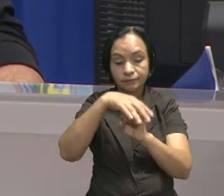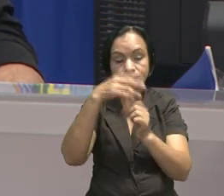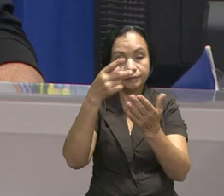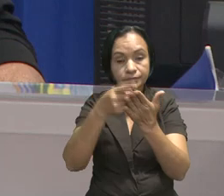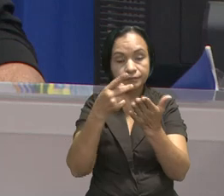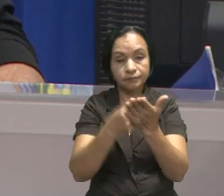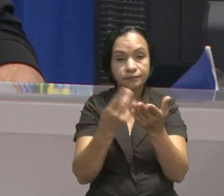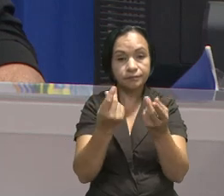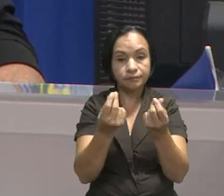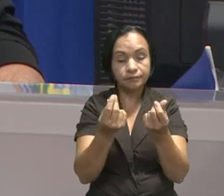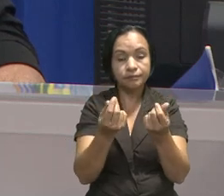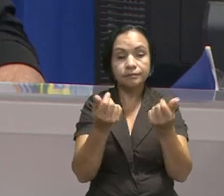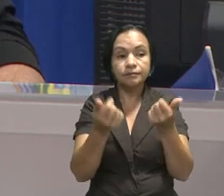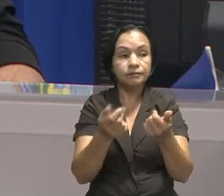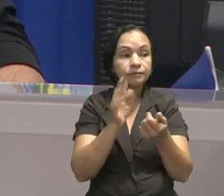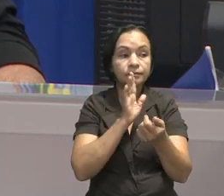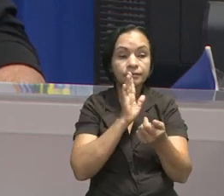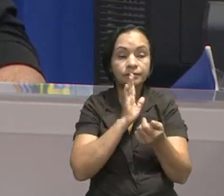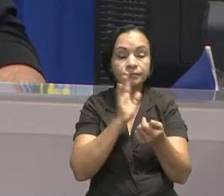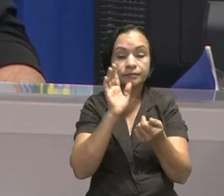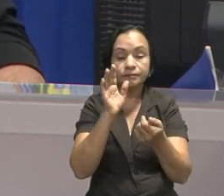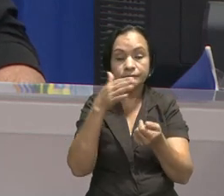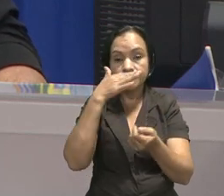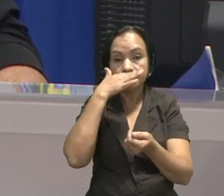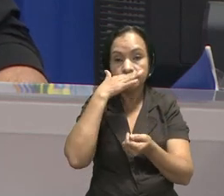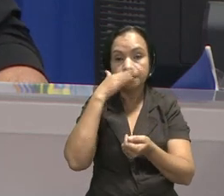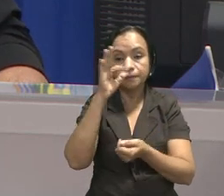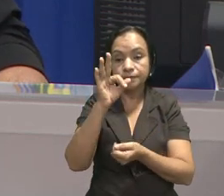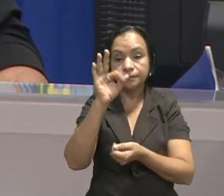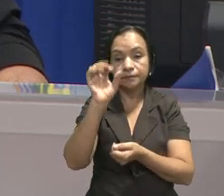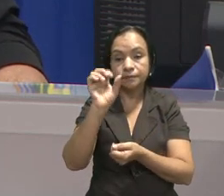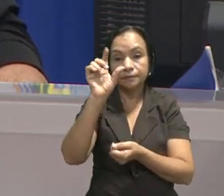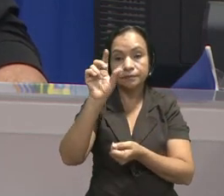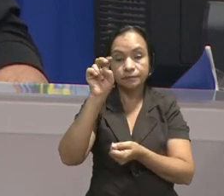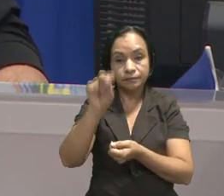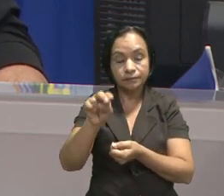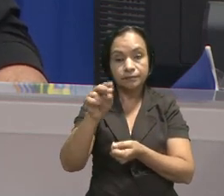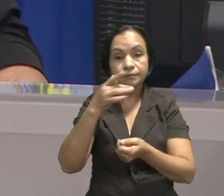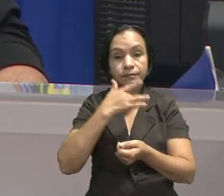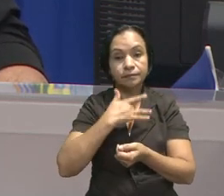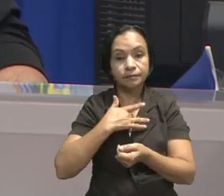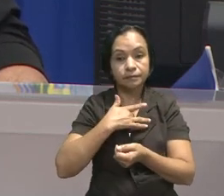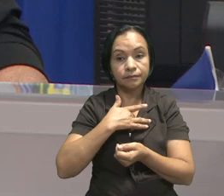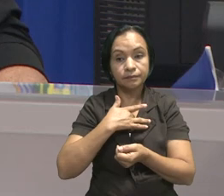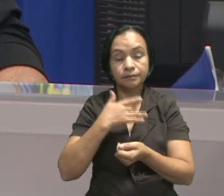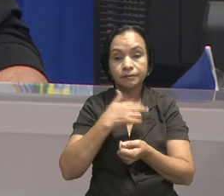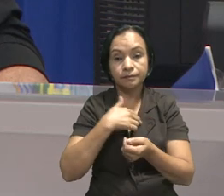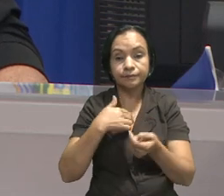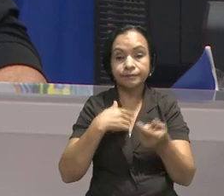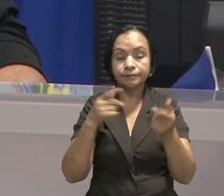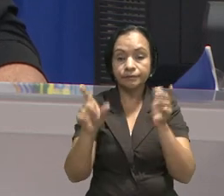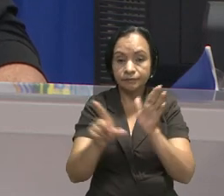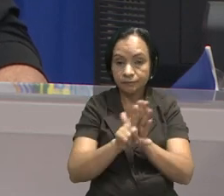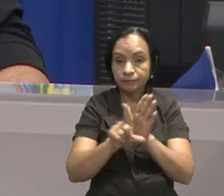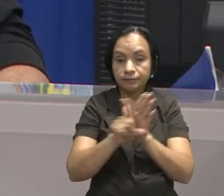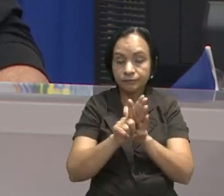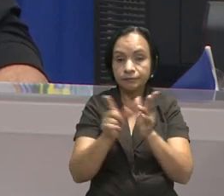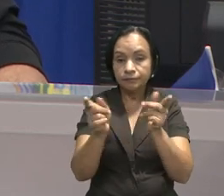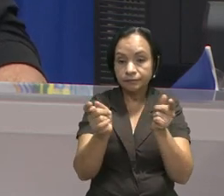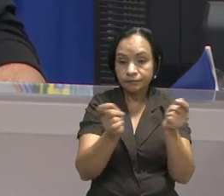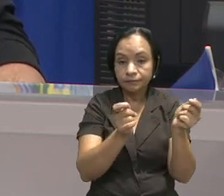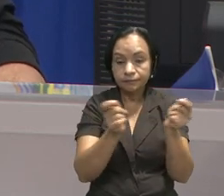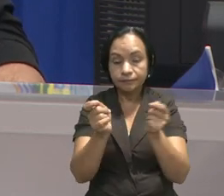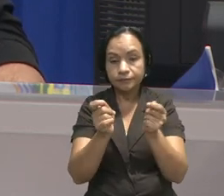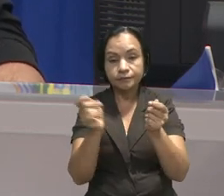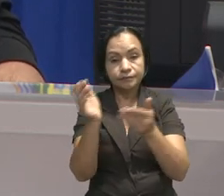Económica, se planteó por el Frente Sandinista la necesidad de que se hicieran ajustes a la ley. En